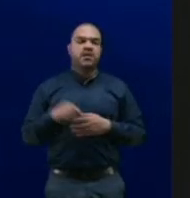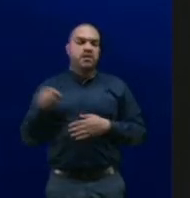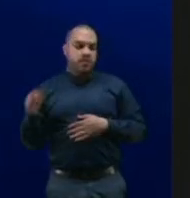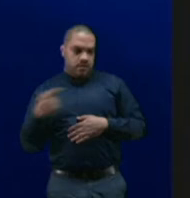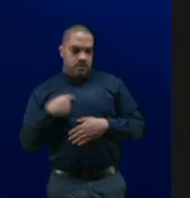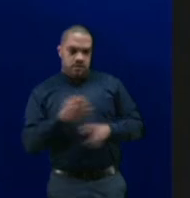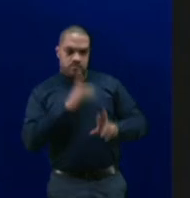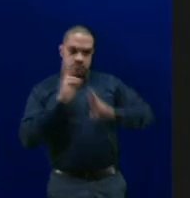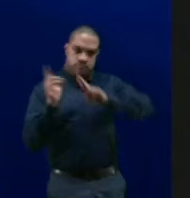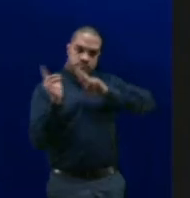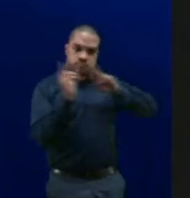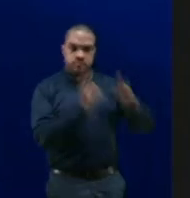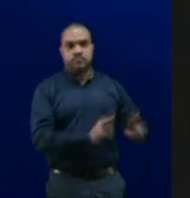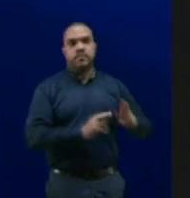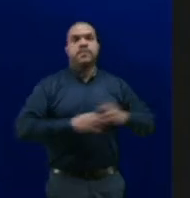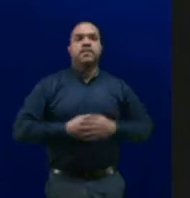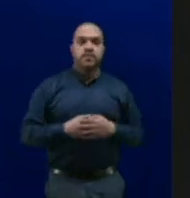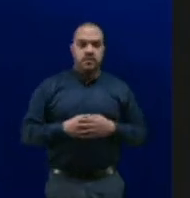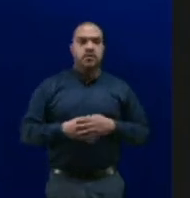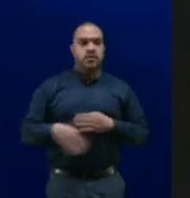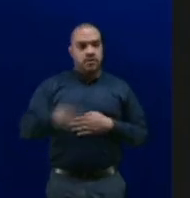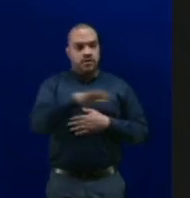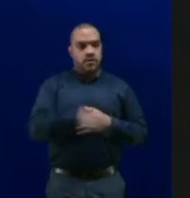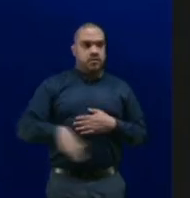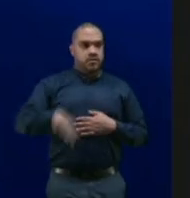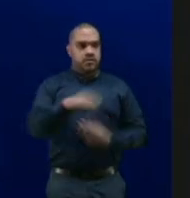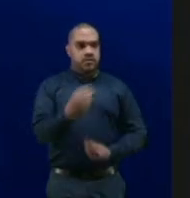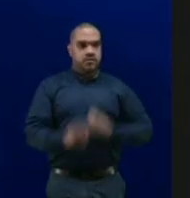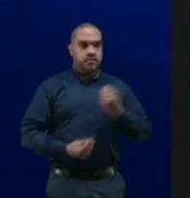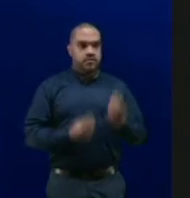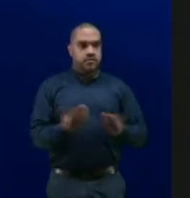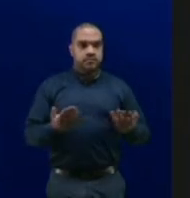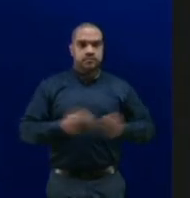su presentación, es: Uri, tú has sido parte de